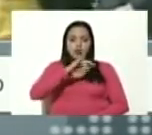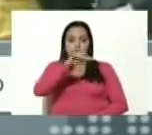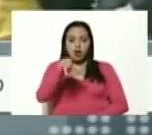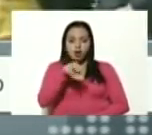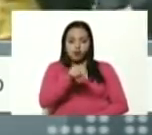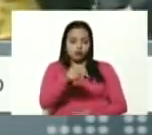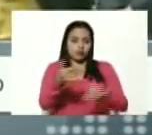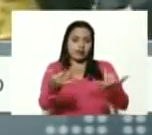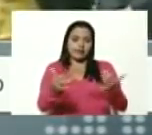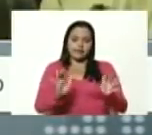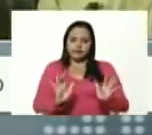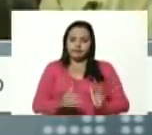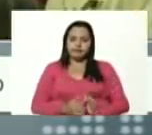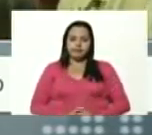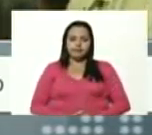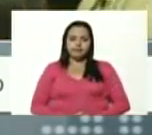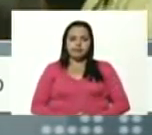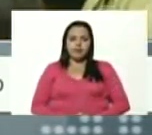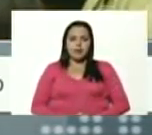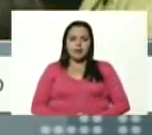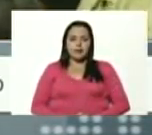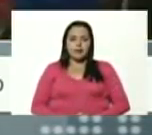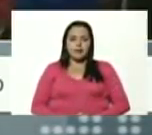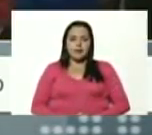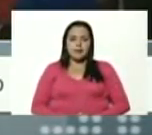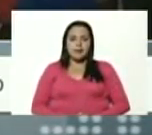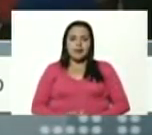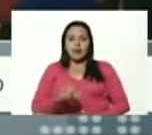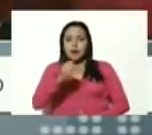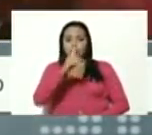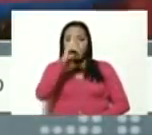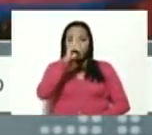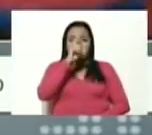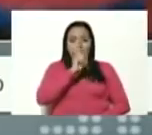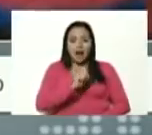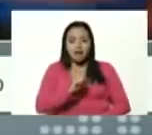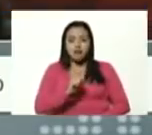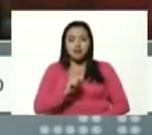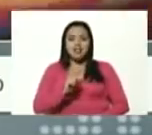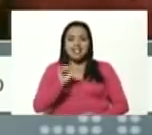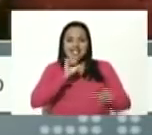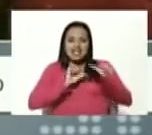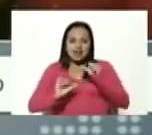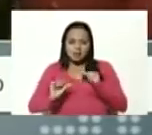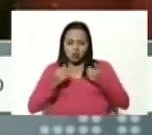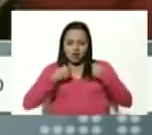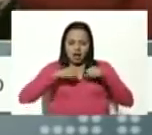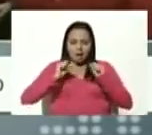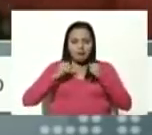ya habiendo enfrentado un año de tratamiento, de quimioterapia,